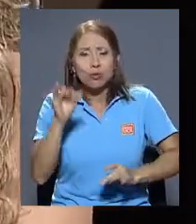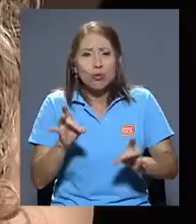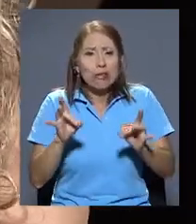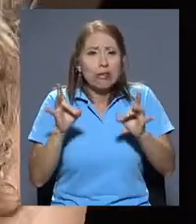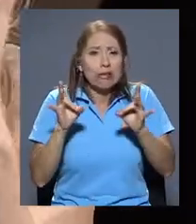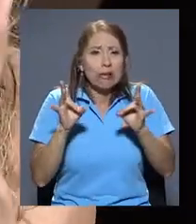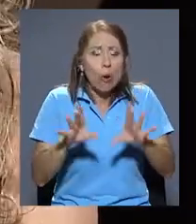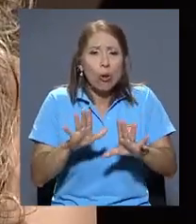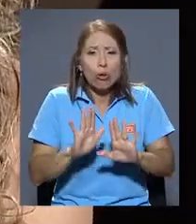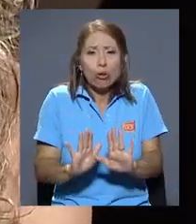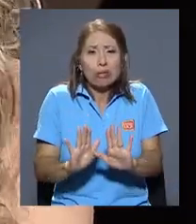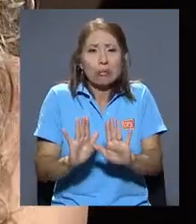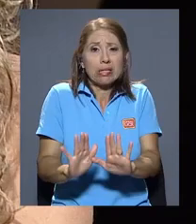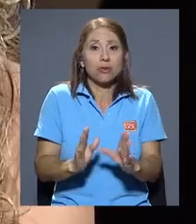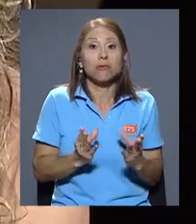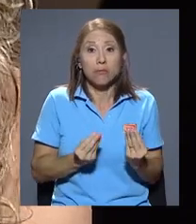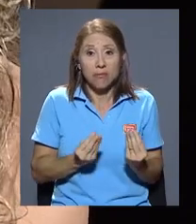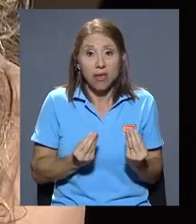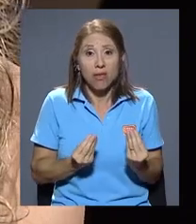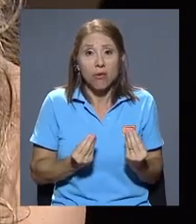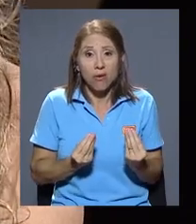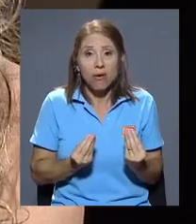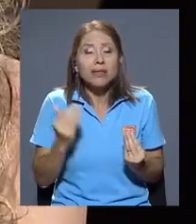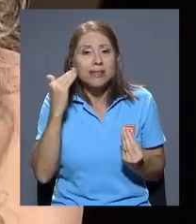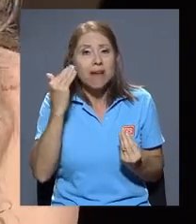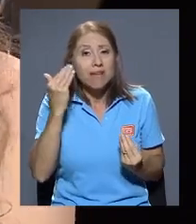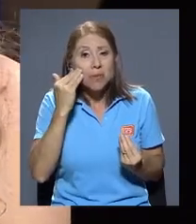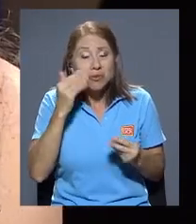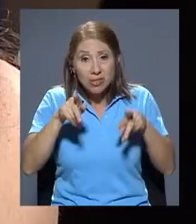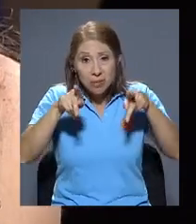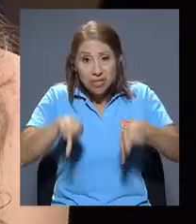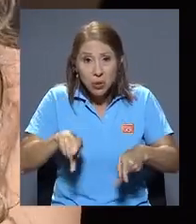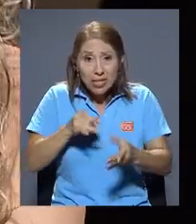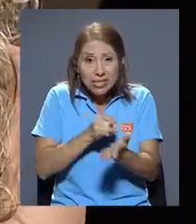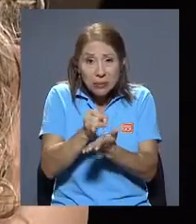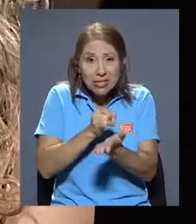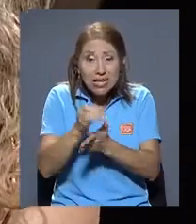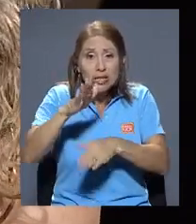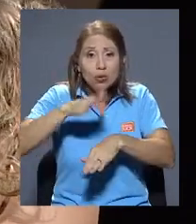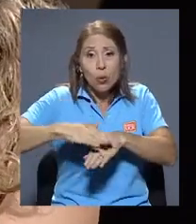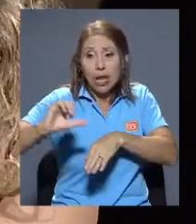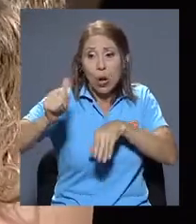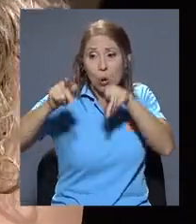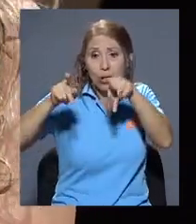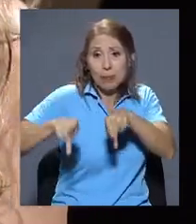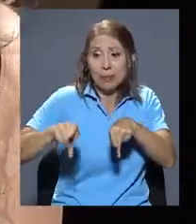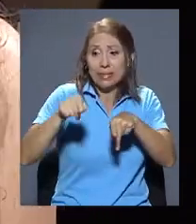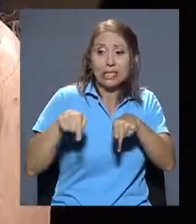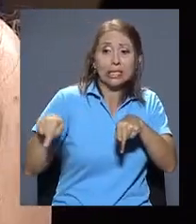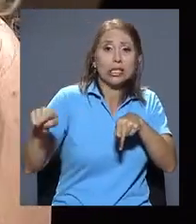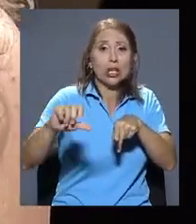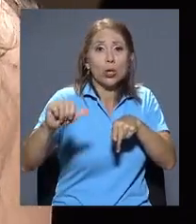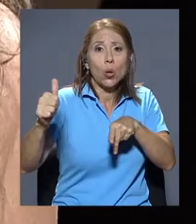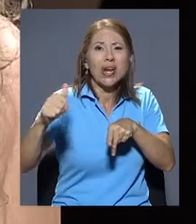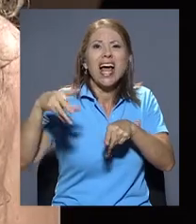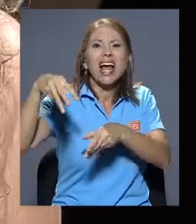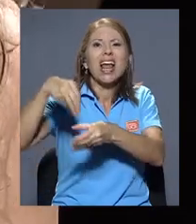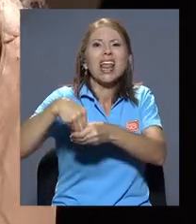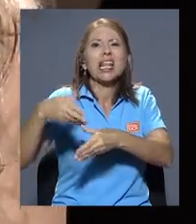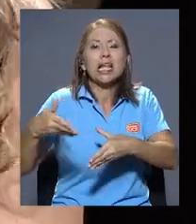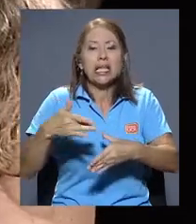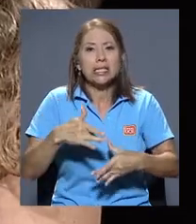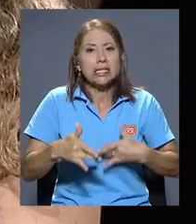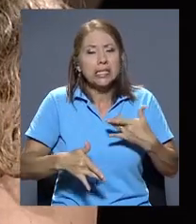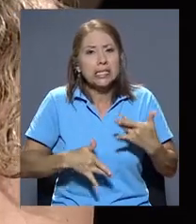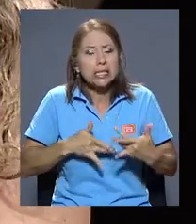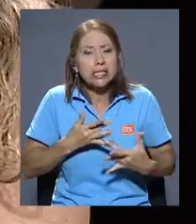que, ¿verdad?, los investigadores y los estudiosos del tema de la otredad lo han, ¿verdad?, en el fondo es miedo lo que, uh-huh, lo que nos da,